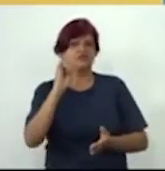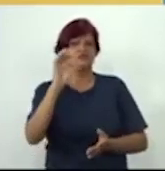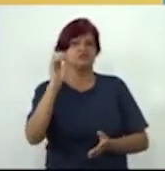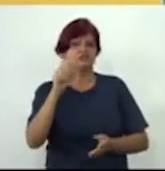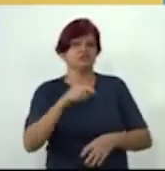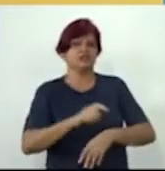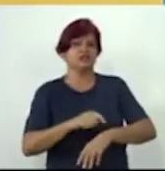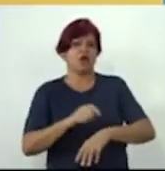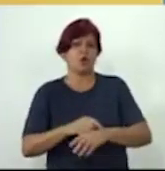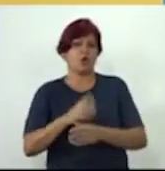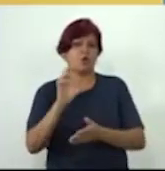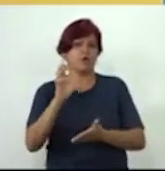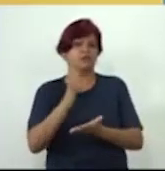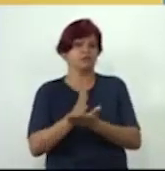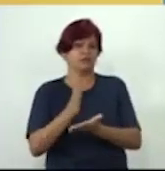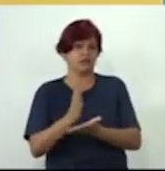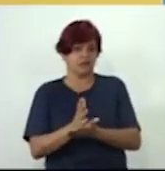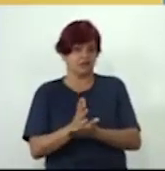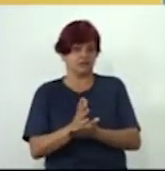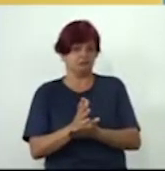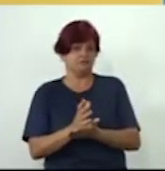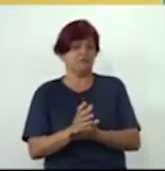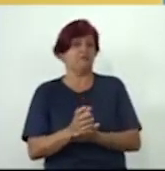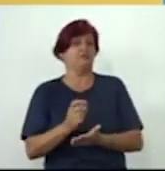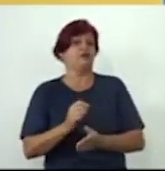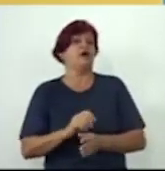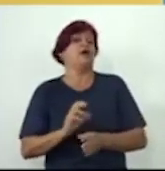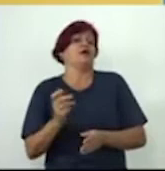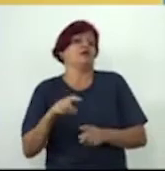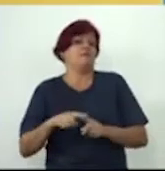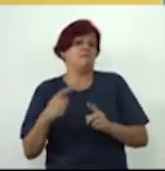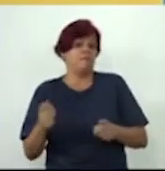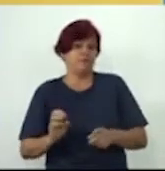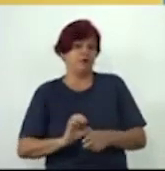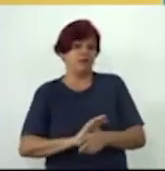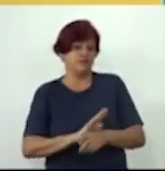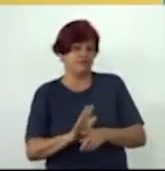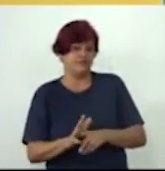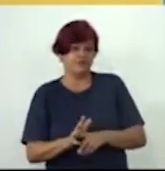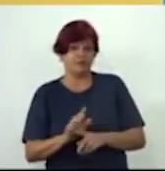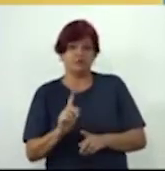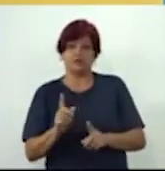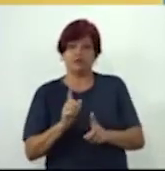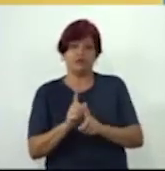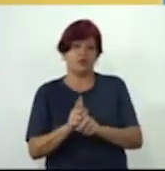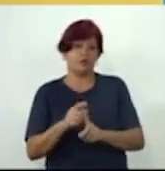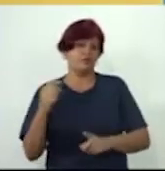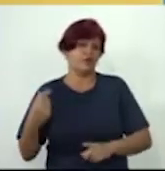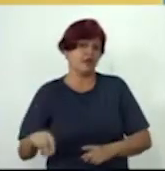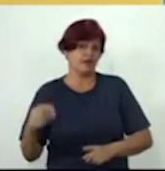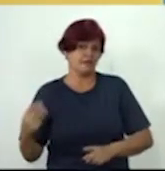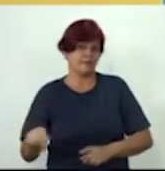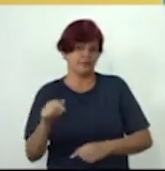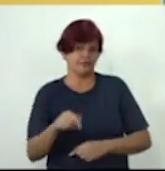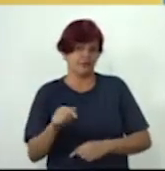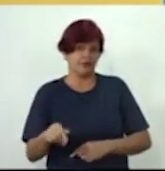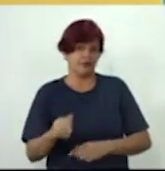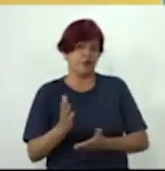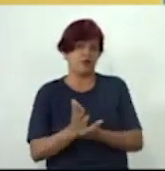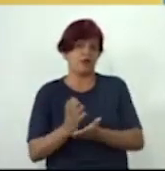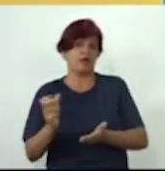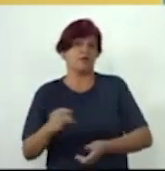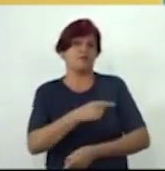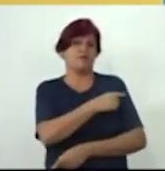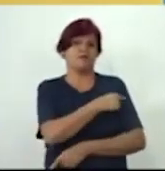clase, que por cuestiones relativas a la COVID no se encuentran en la práctica en las escuelas primarias, pero